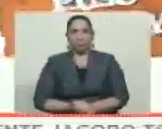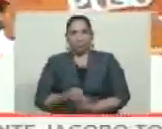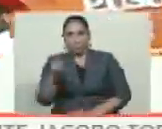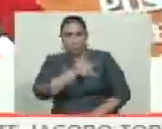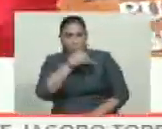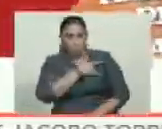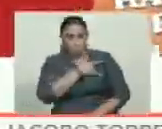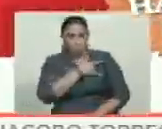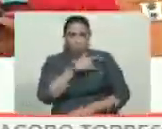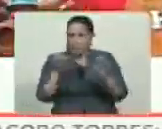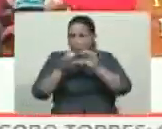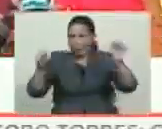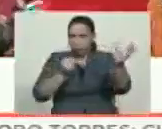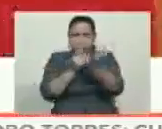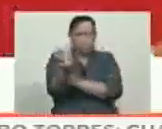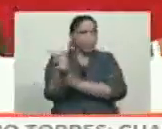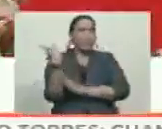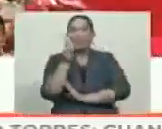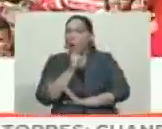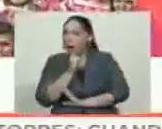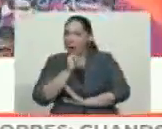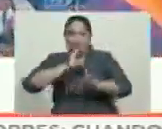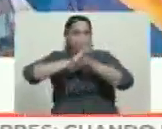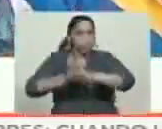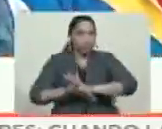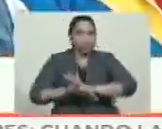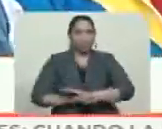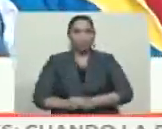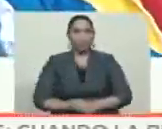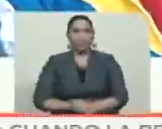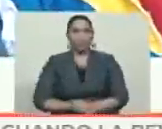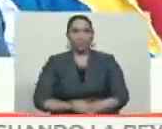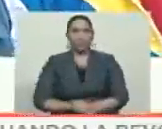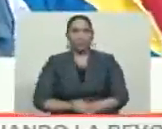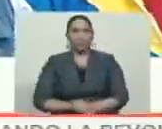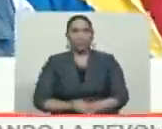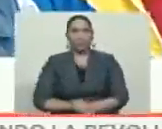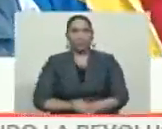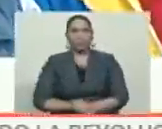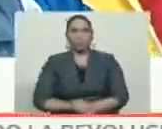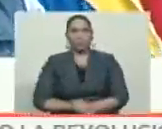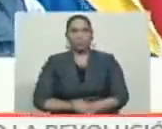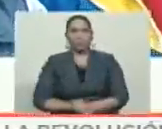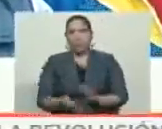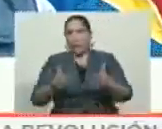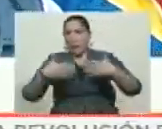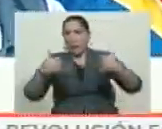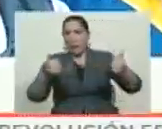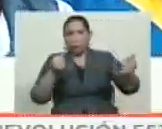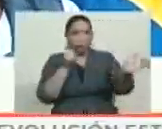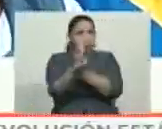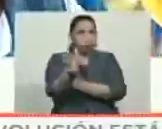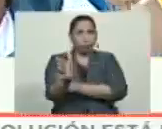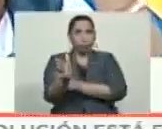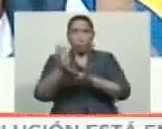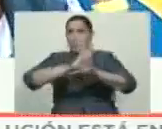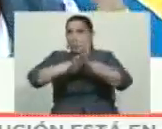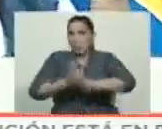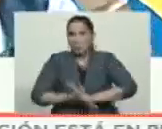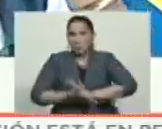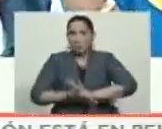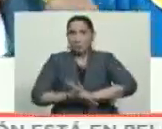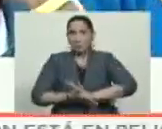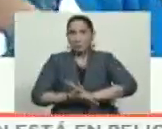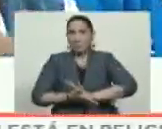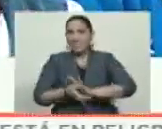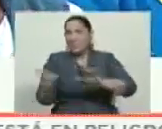Universidad, educación gratuita, no habría universidad ni educación gratuita. No habría salud gratuita. Sería